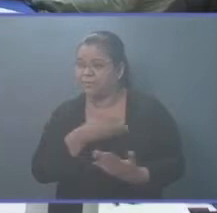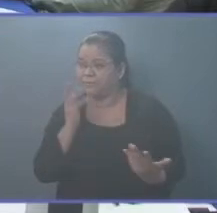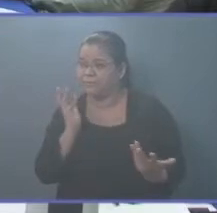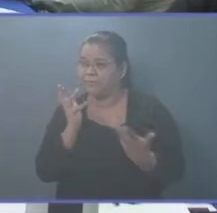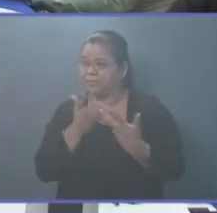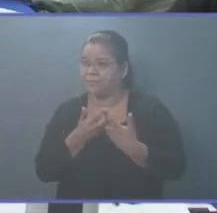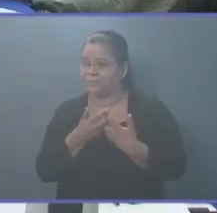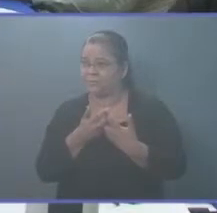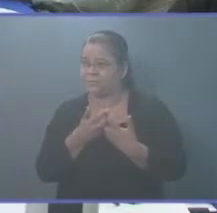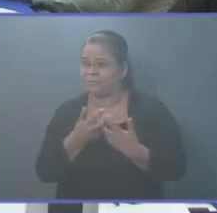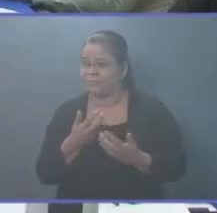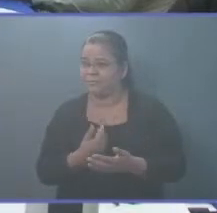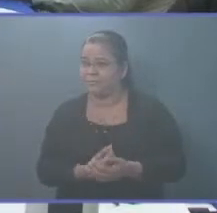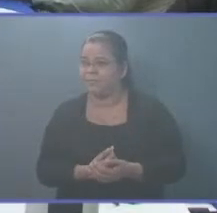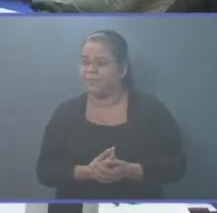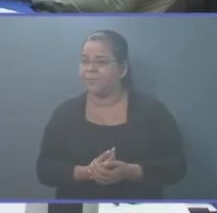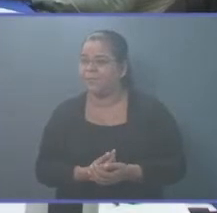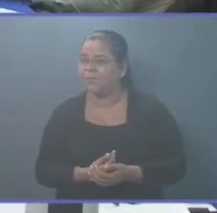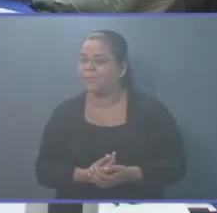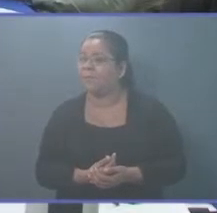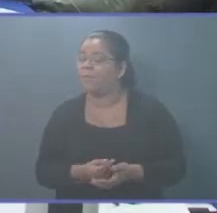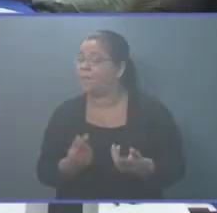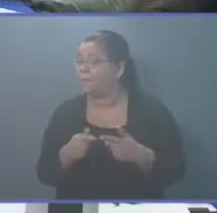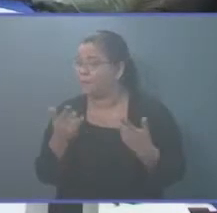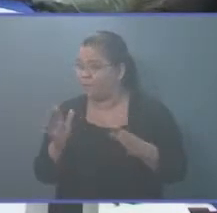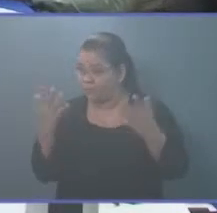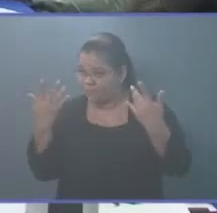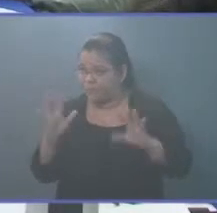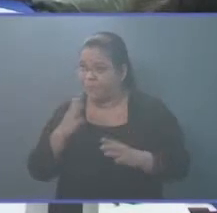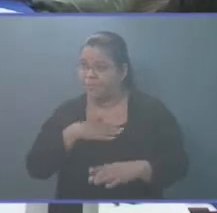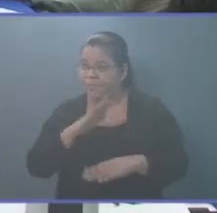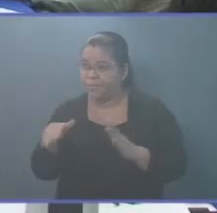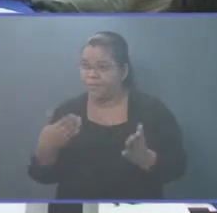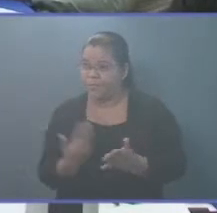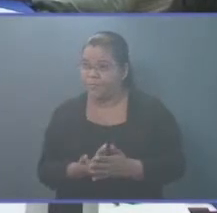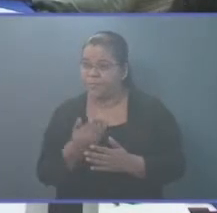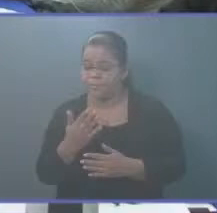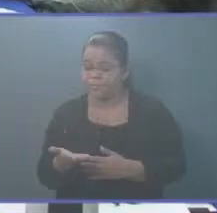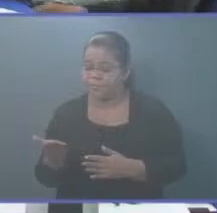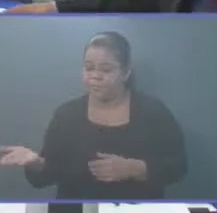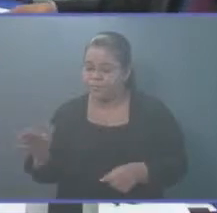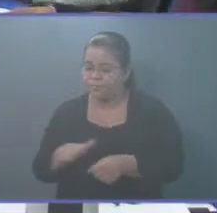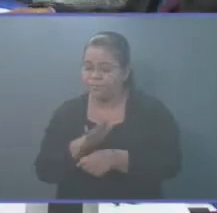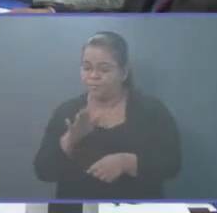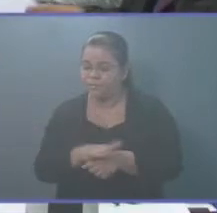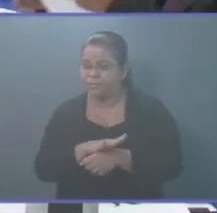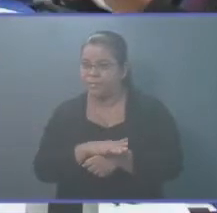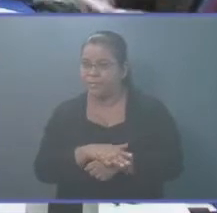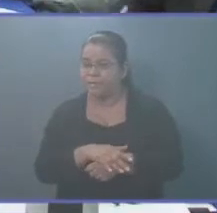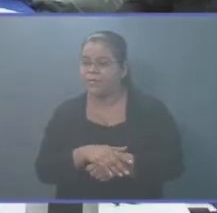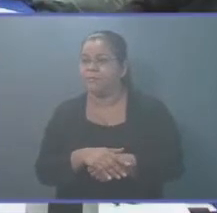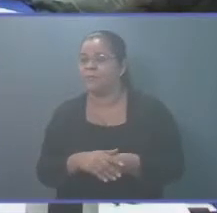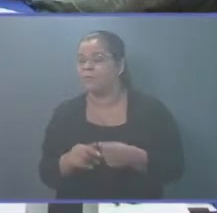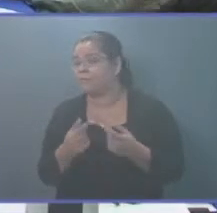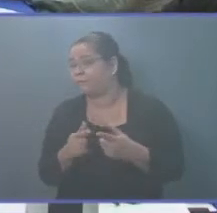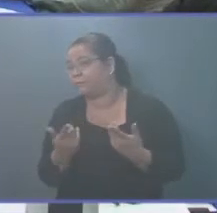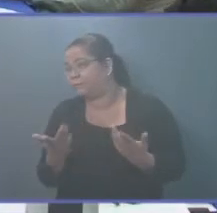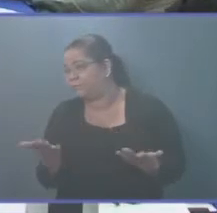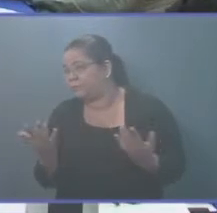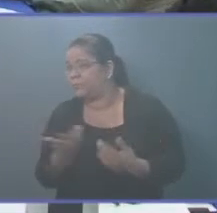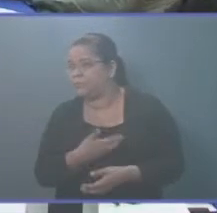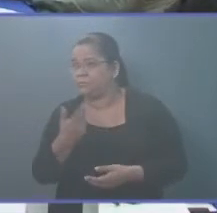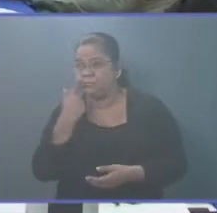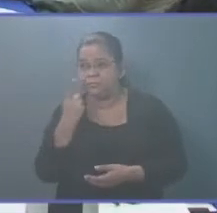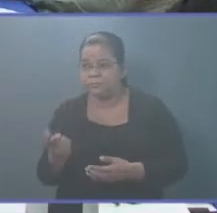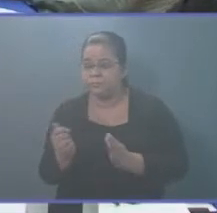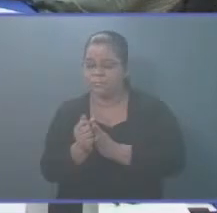y que estas áreas especializadas también cuenten con los recursos que se requieren para las investigaciones. Bien, leo cómo queda el